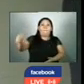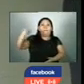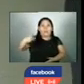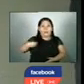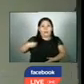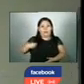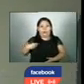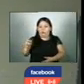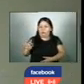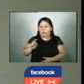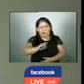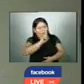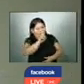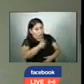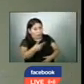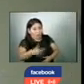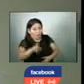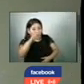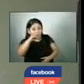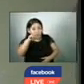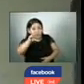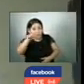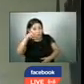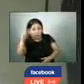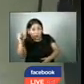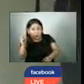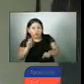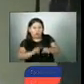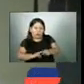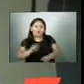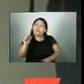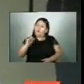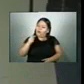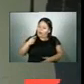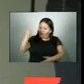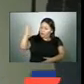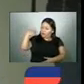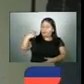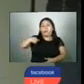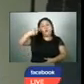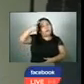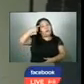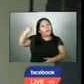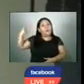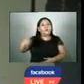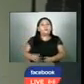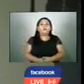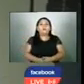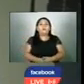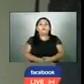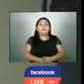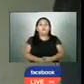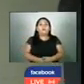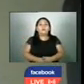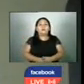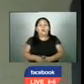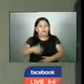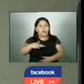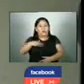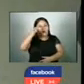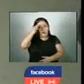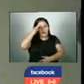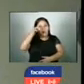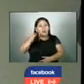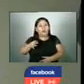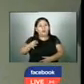O sea que hubo meses que usted percibió 10 mil dólares de sobresueldos. O más, hubo una ocasión en que yo creo que